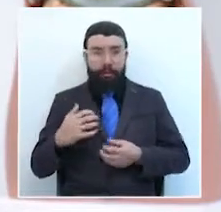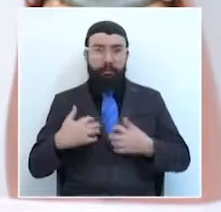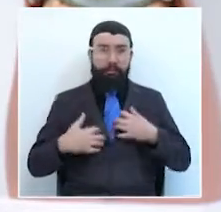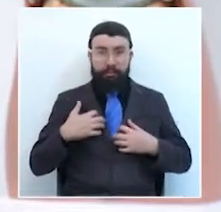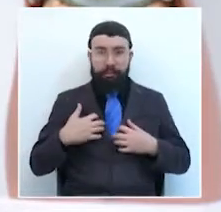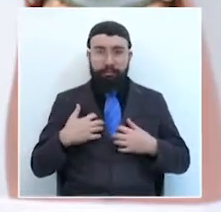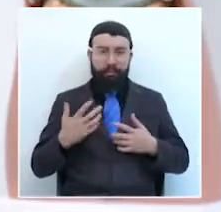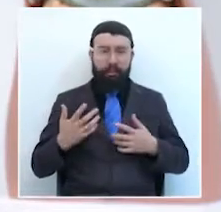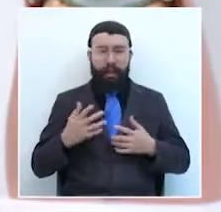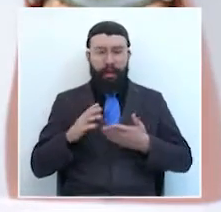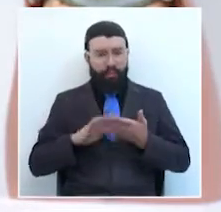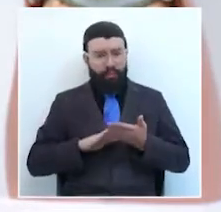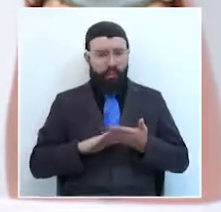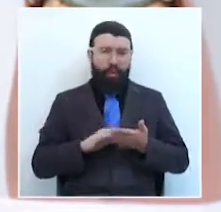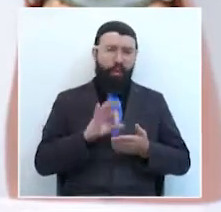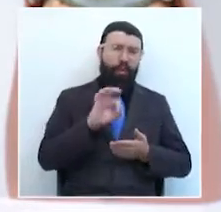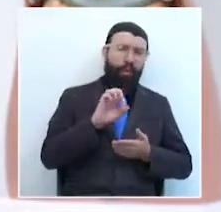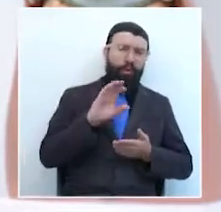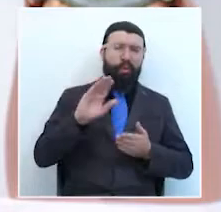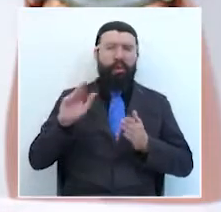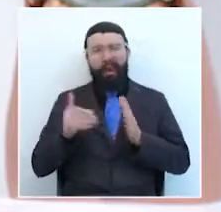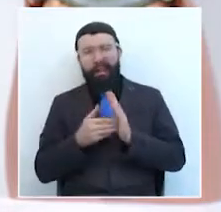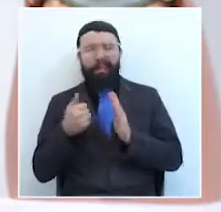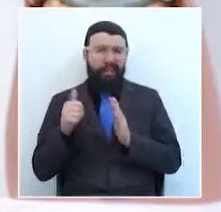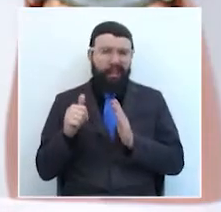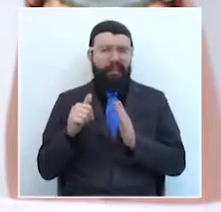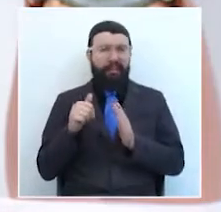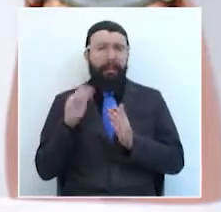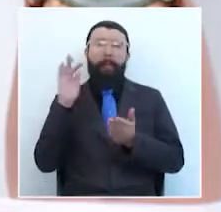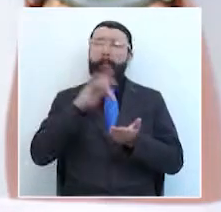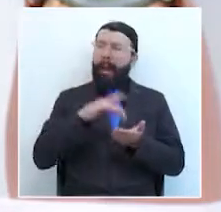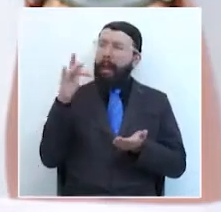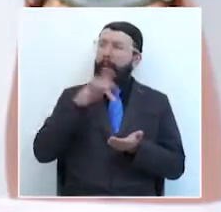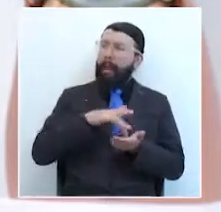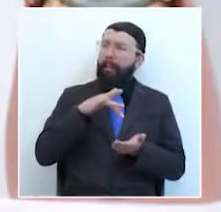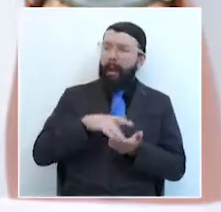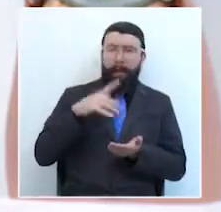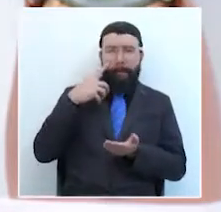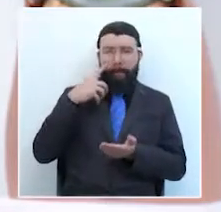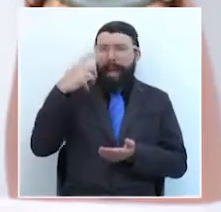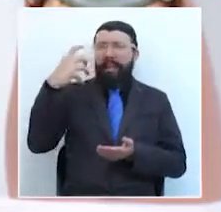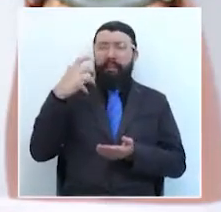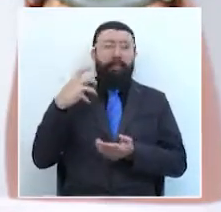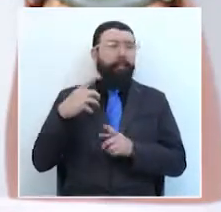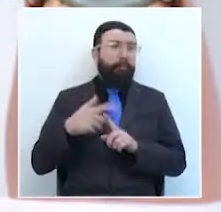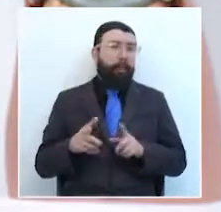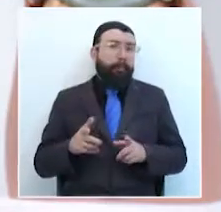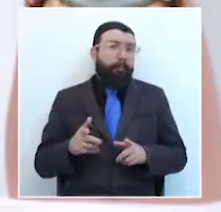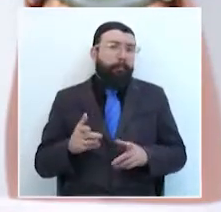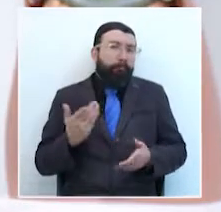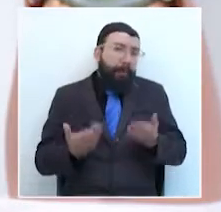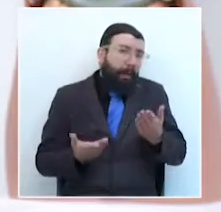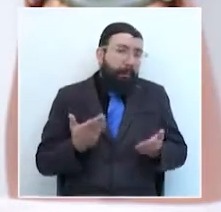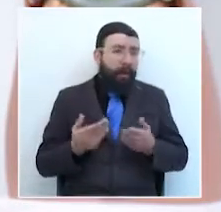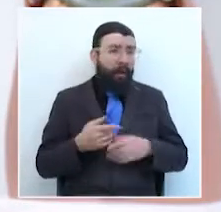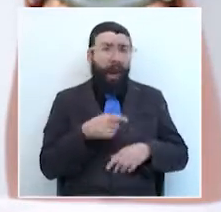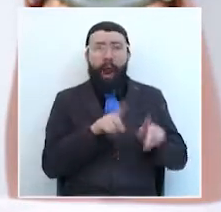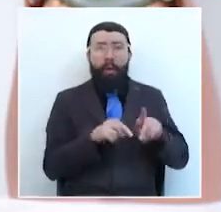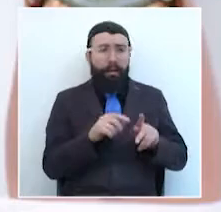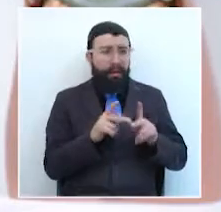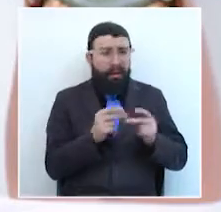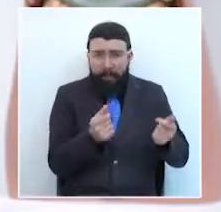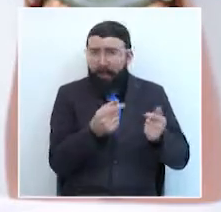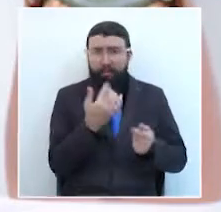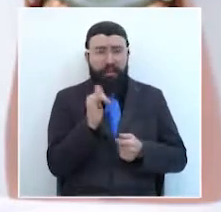apurado un aproximado entre 8 y 10 sería como el máximo que se podría manejar pero como te digo hay personas que rápidamente